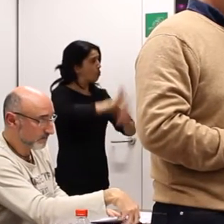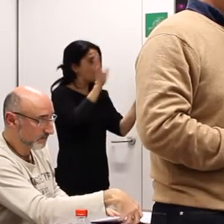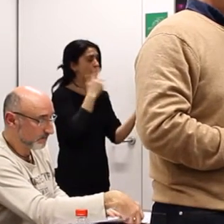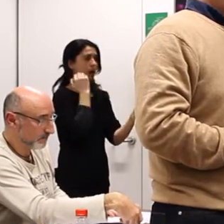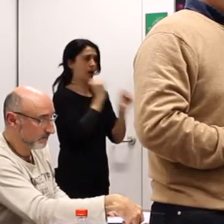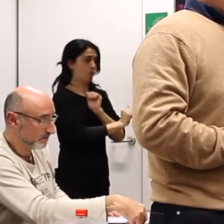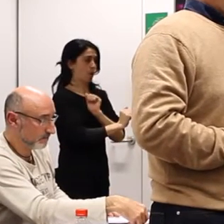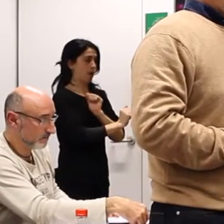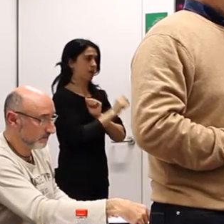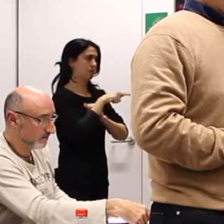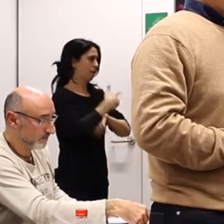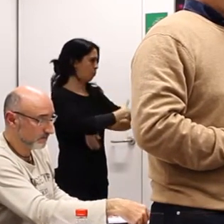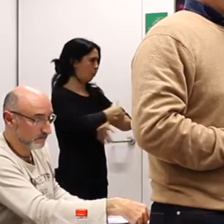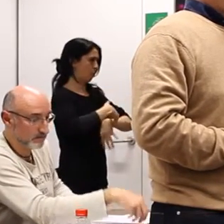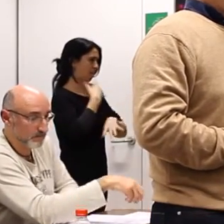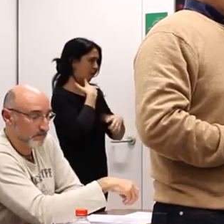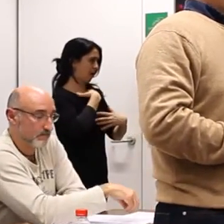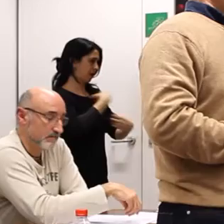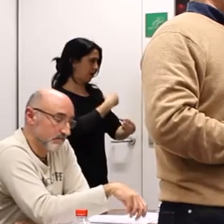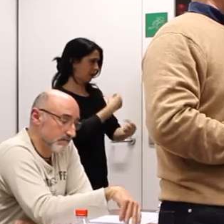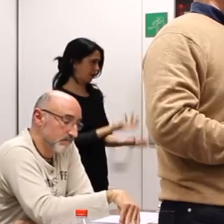energética.